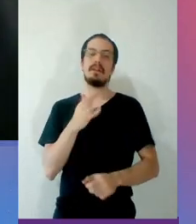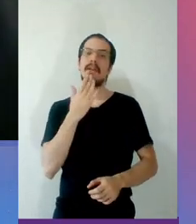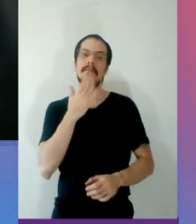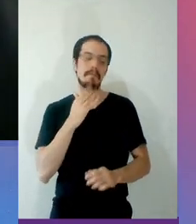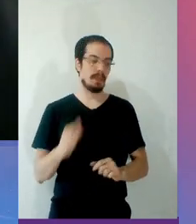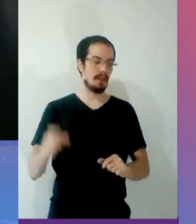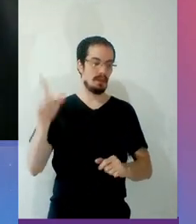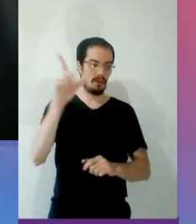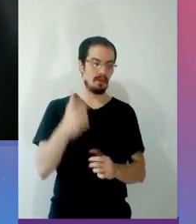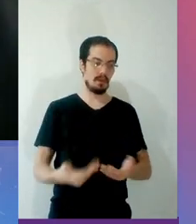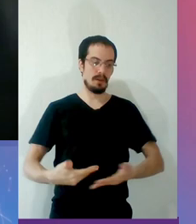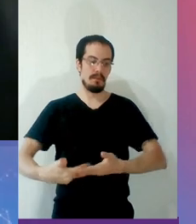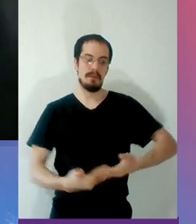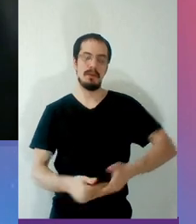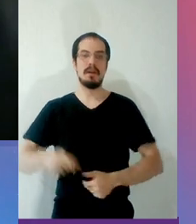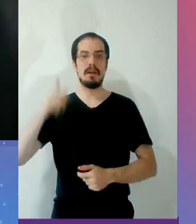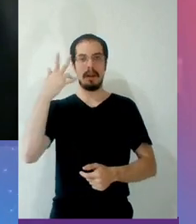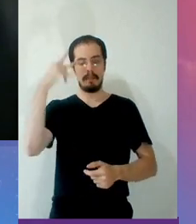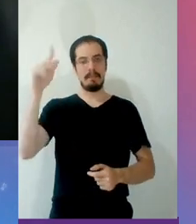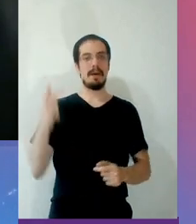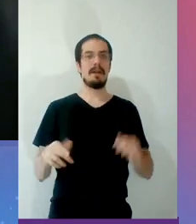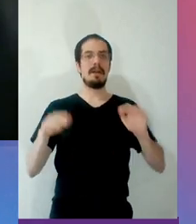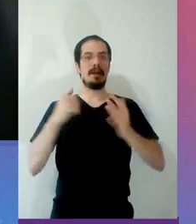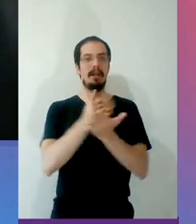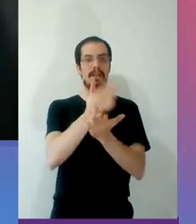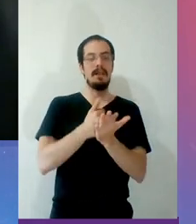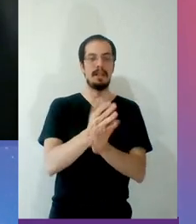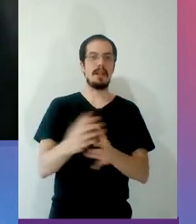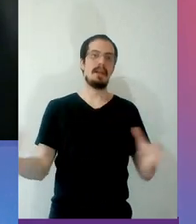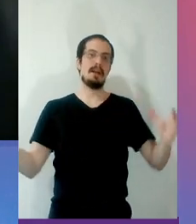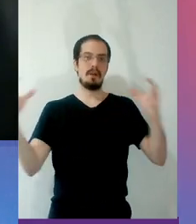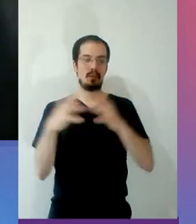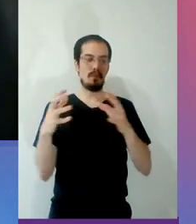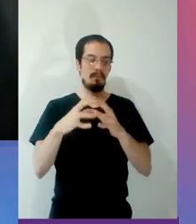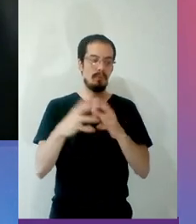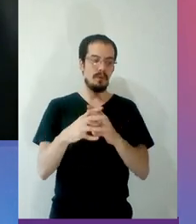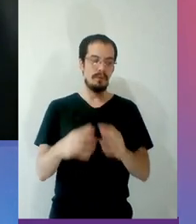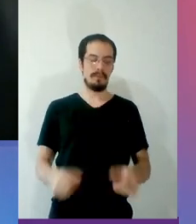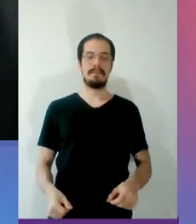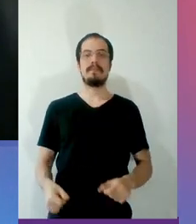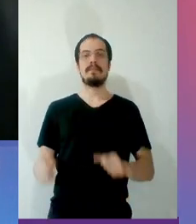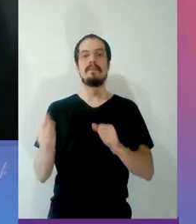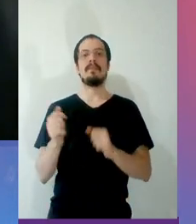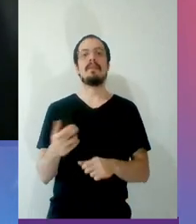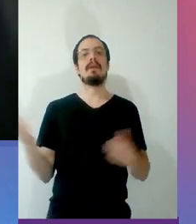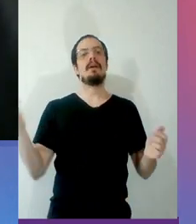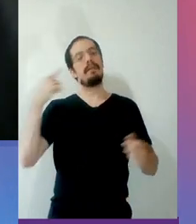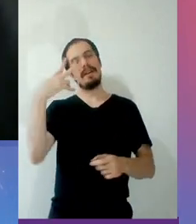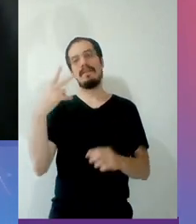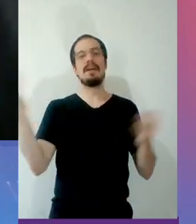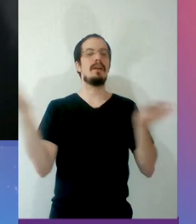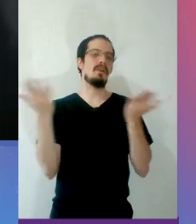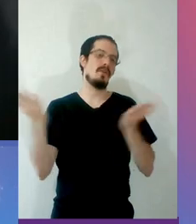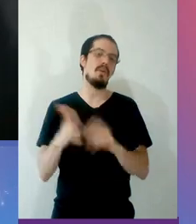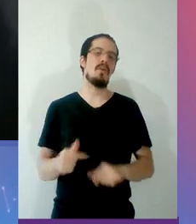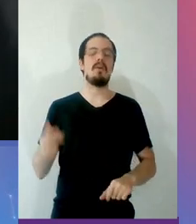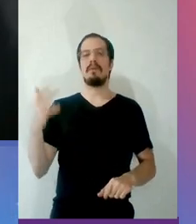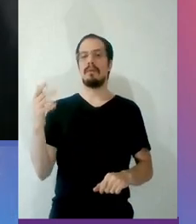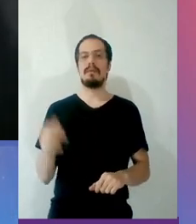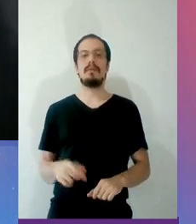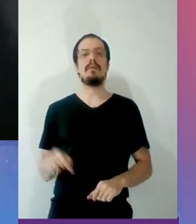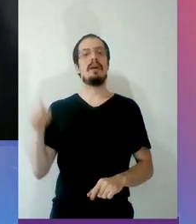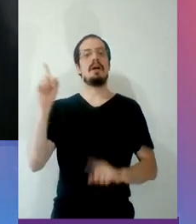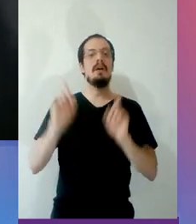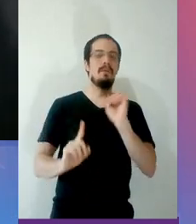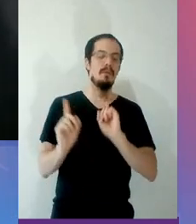conjunta para poder ver cómo podemos que aquellos niños, primero hay que